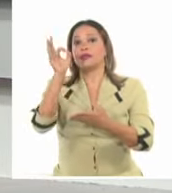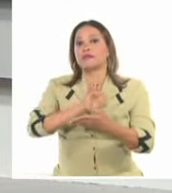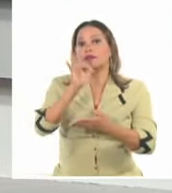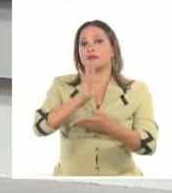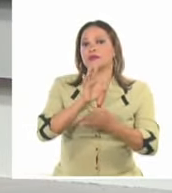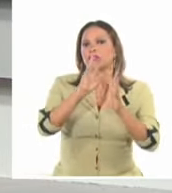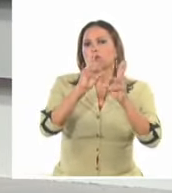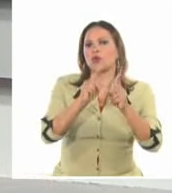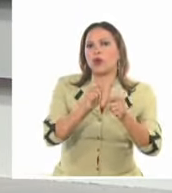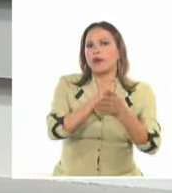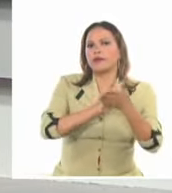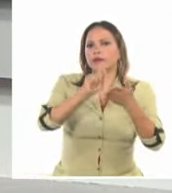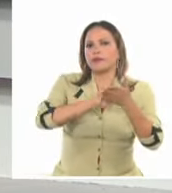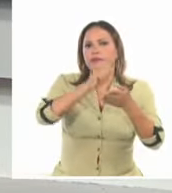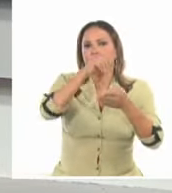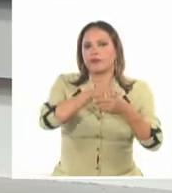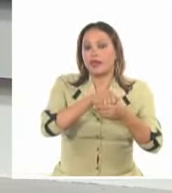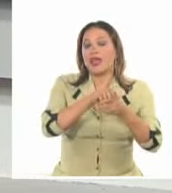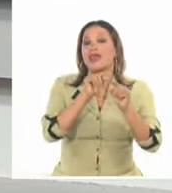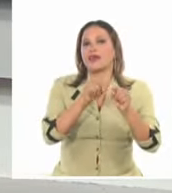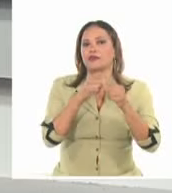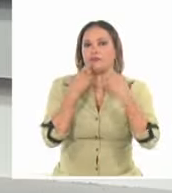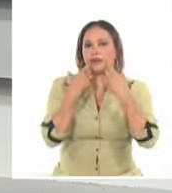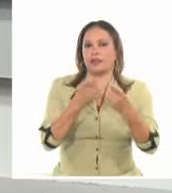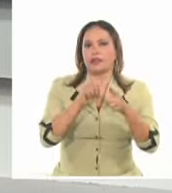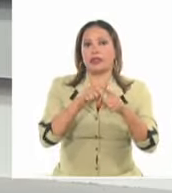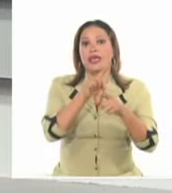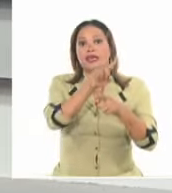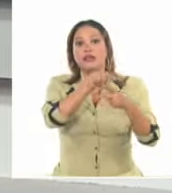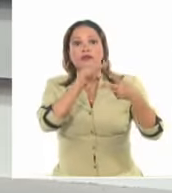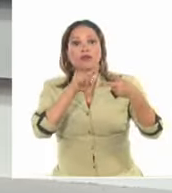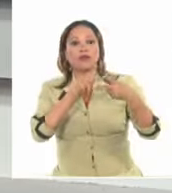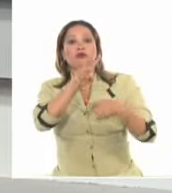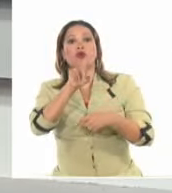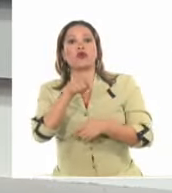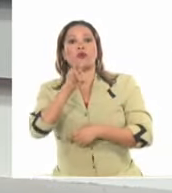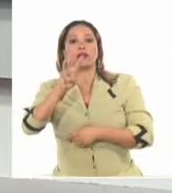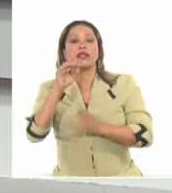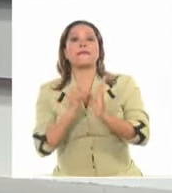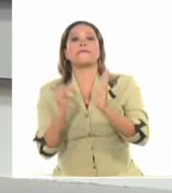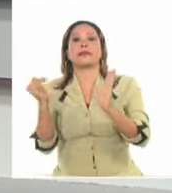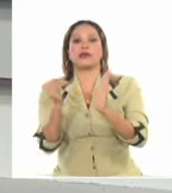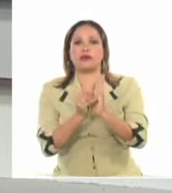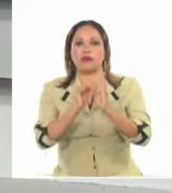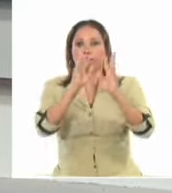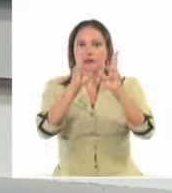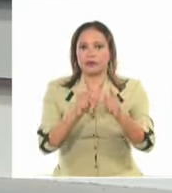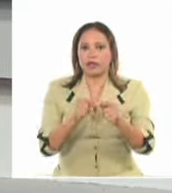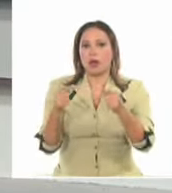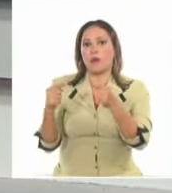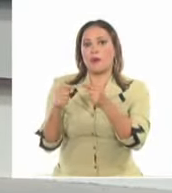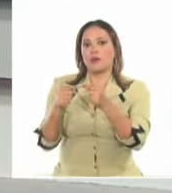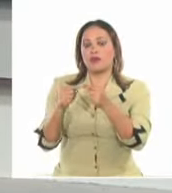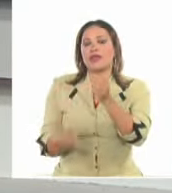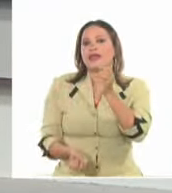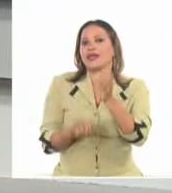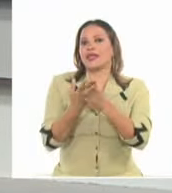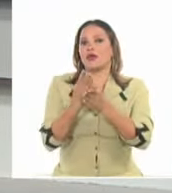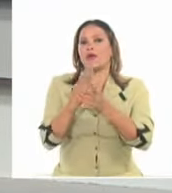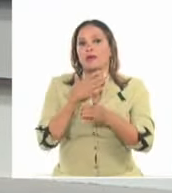cuántos votantes? Ahí está la clave, de 2,3 millones según los propios datos de la oposición que creó su propia